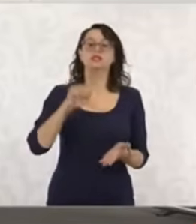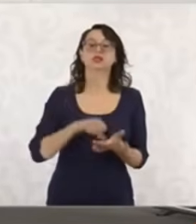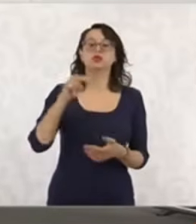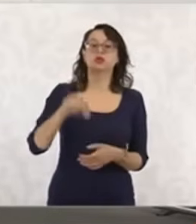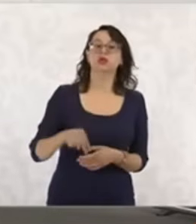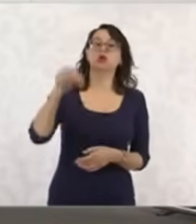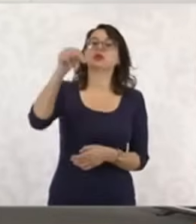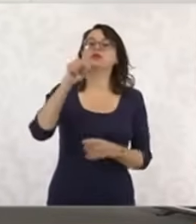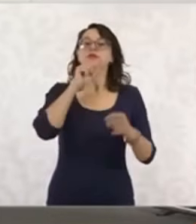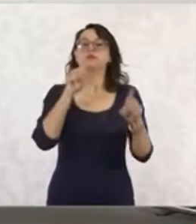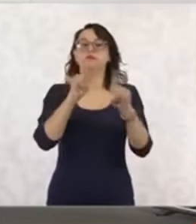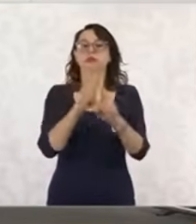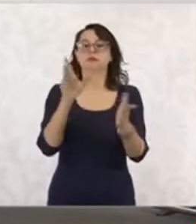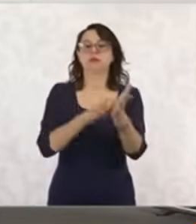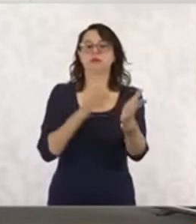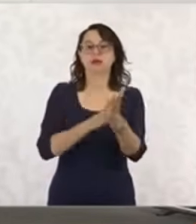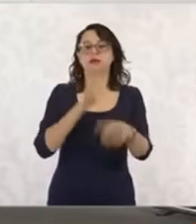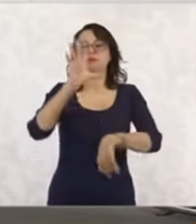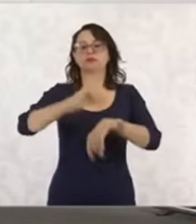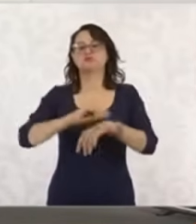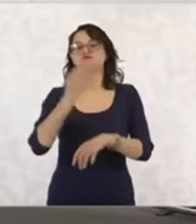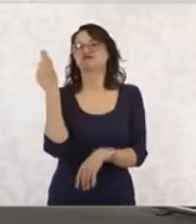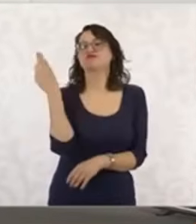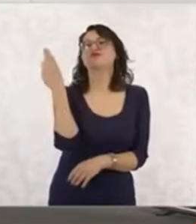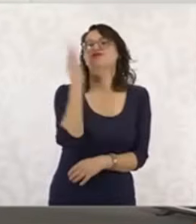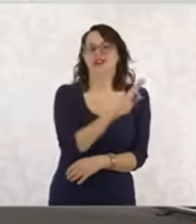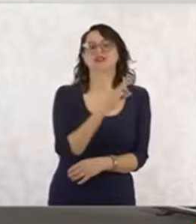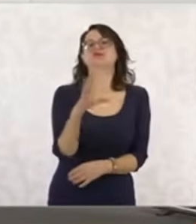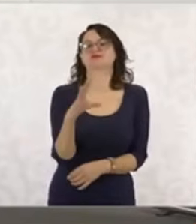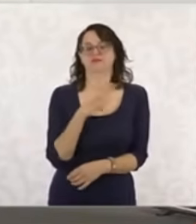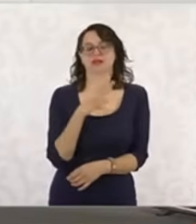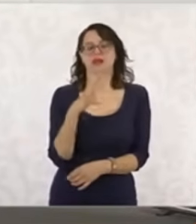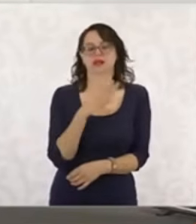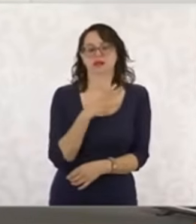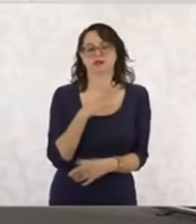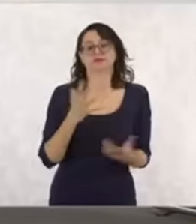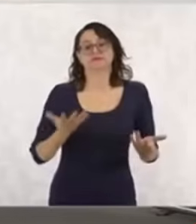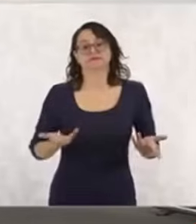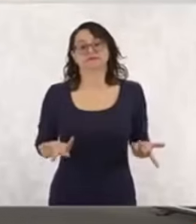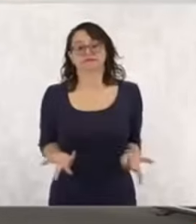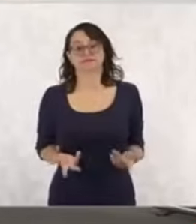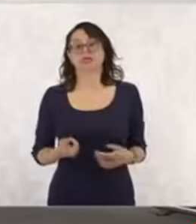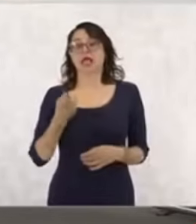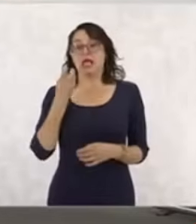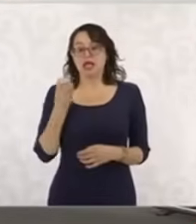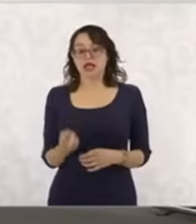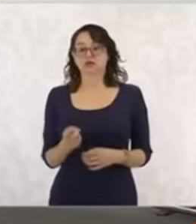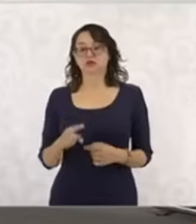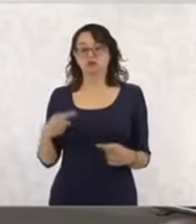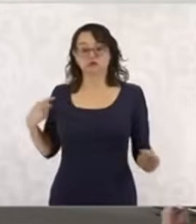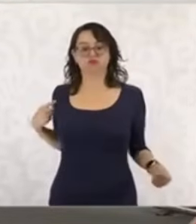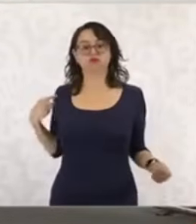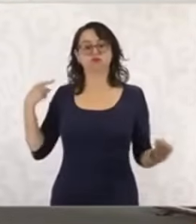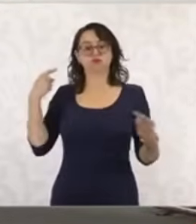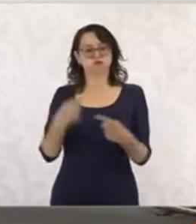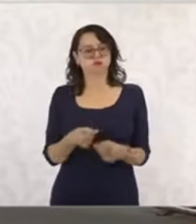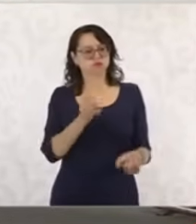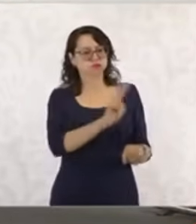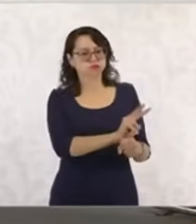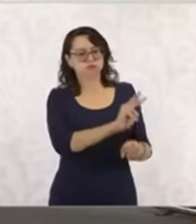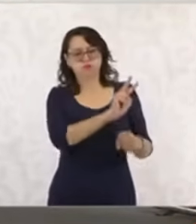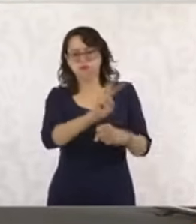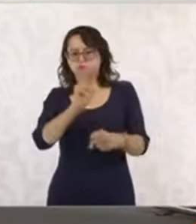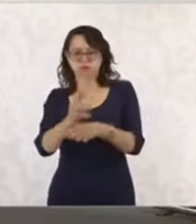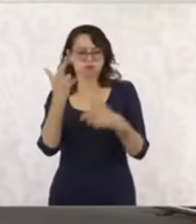la siguiente, por favor. Bueno, todo esto ha derivado en un programa de inspecciones que tiene dos